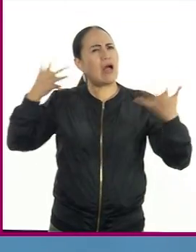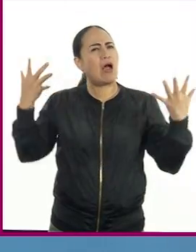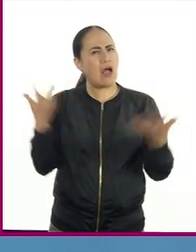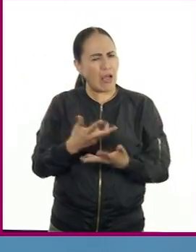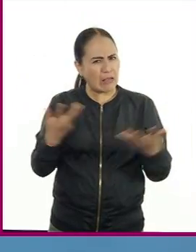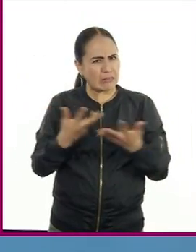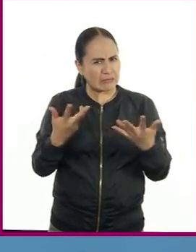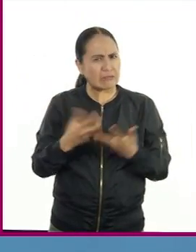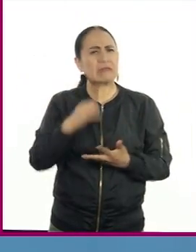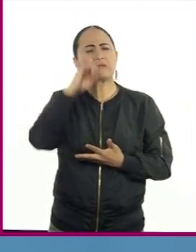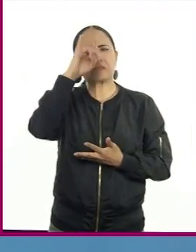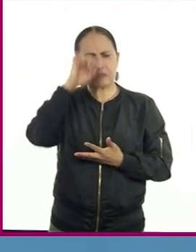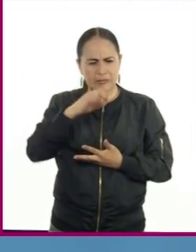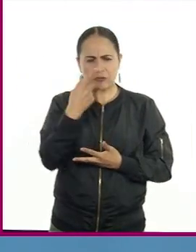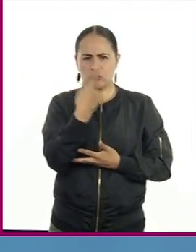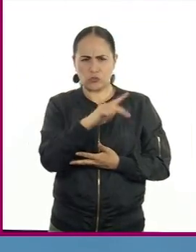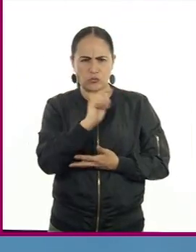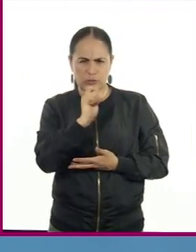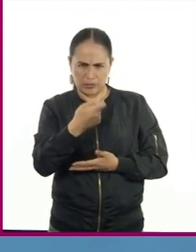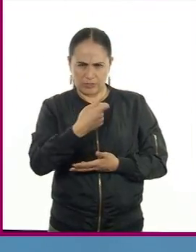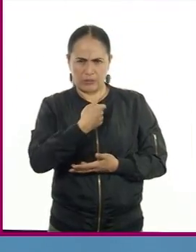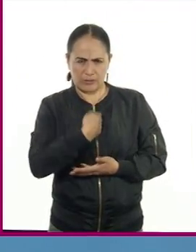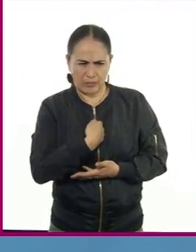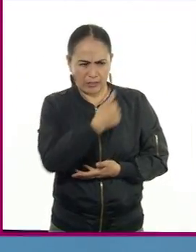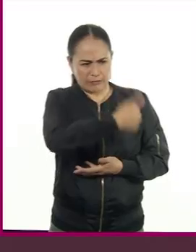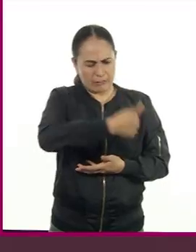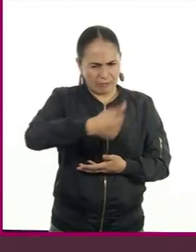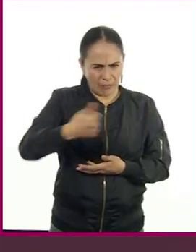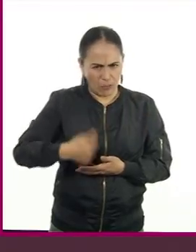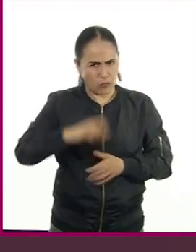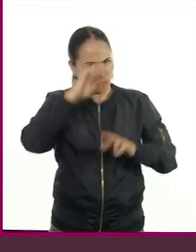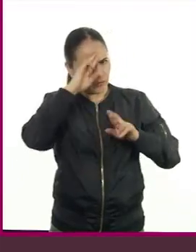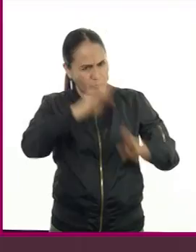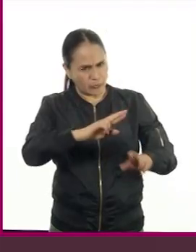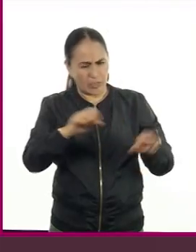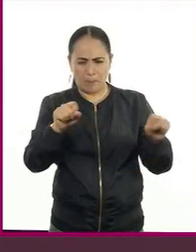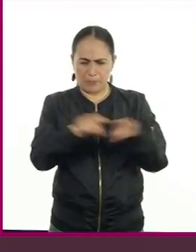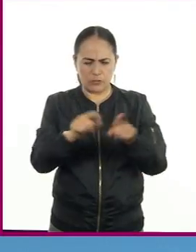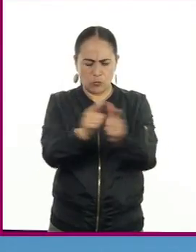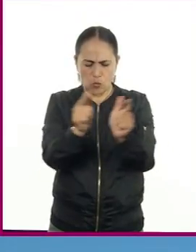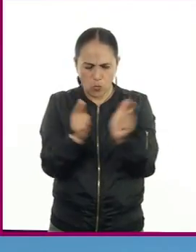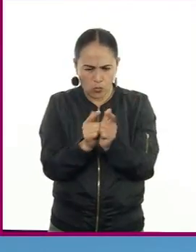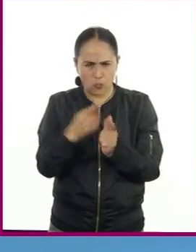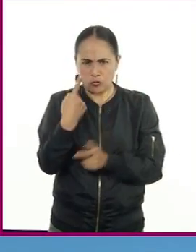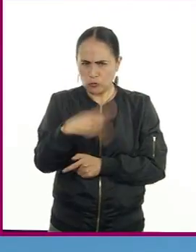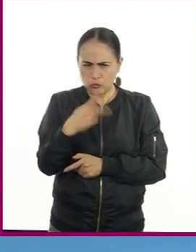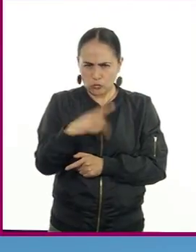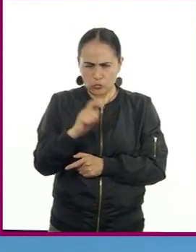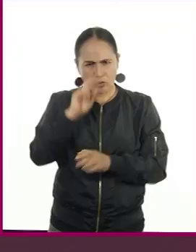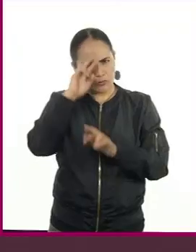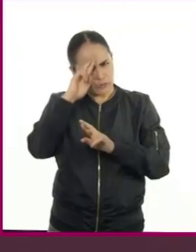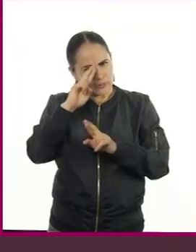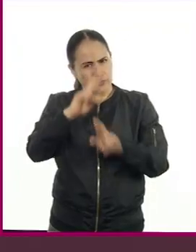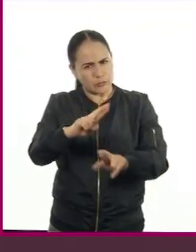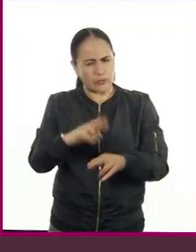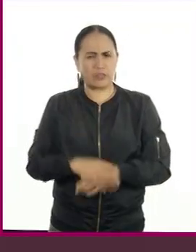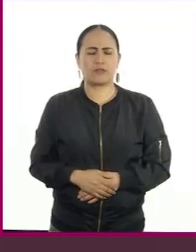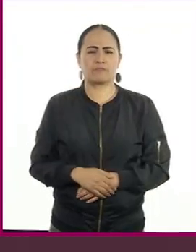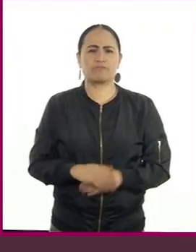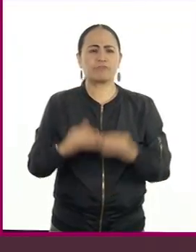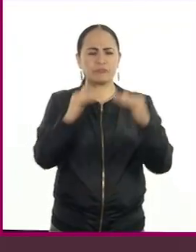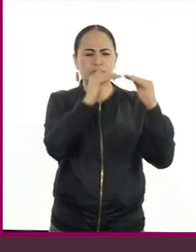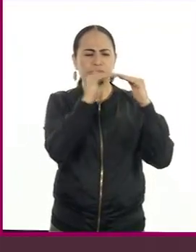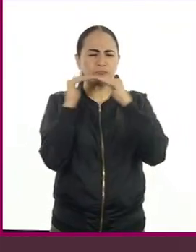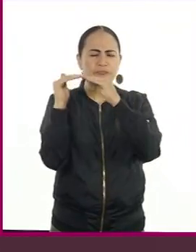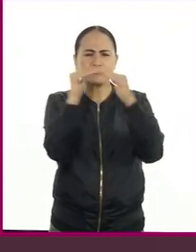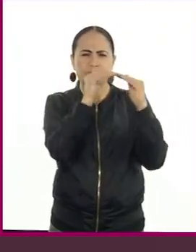se respete su identidad personal y colectiva. Por supuesto, maestro. Igualdad no quiere